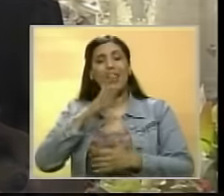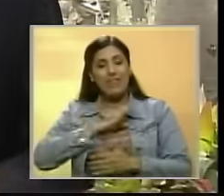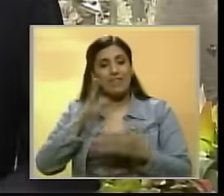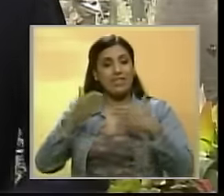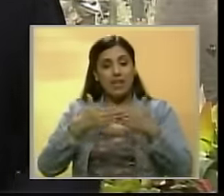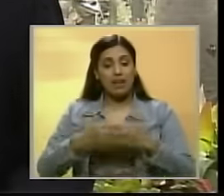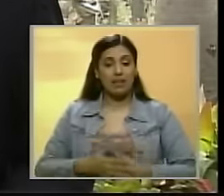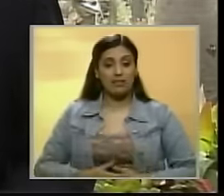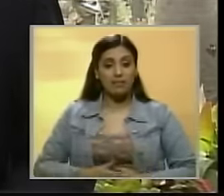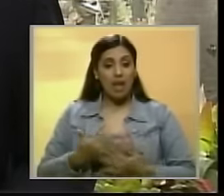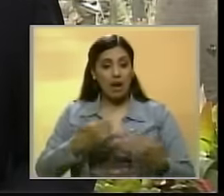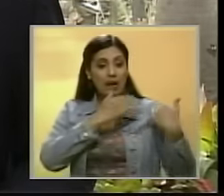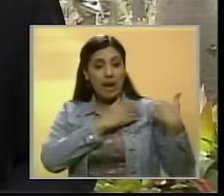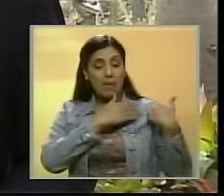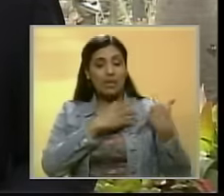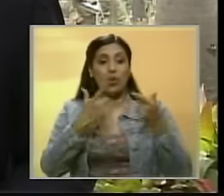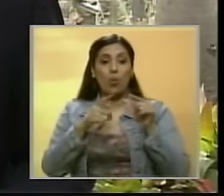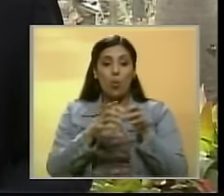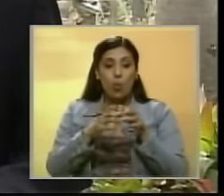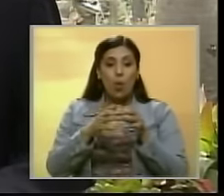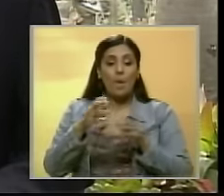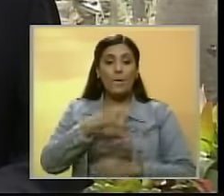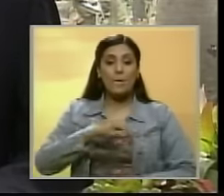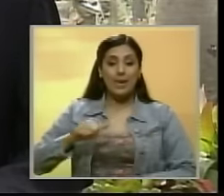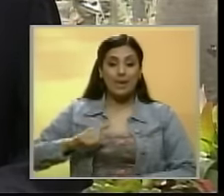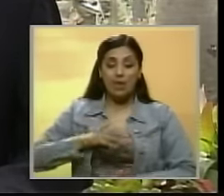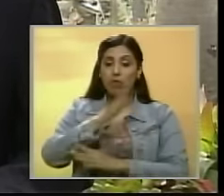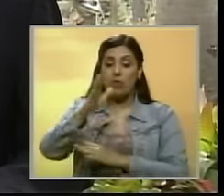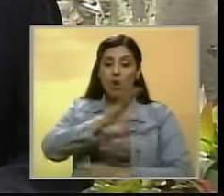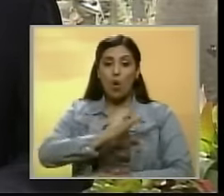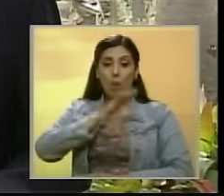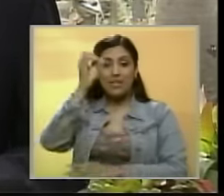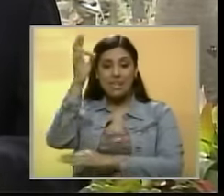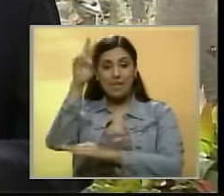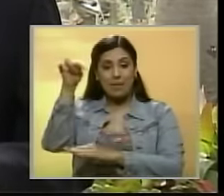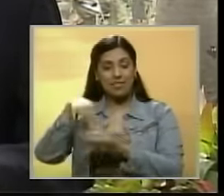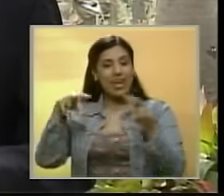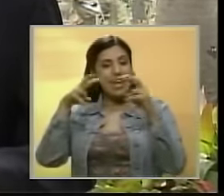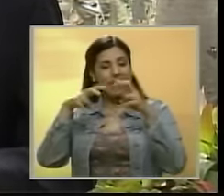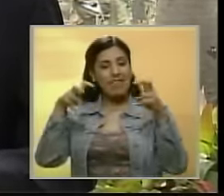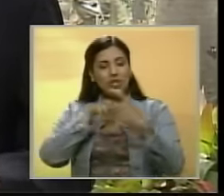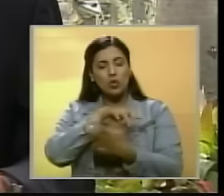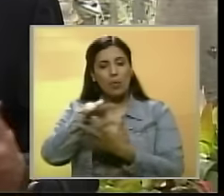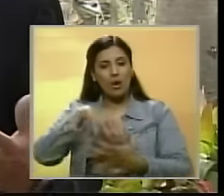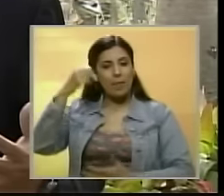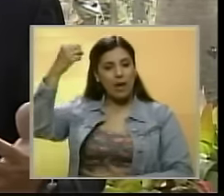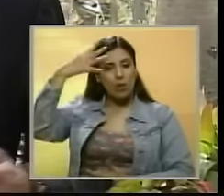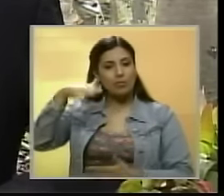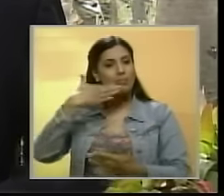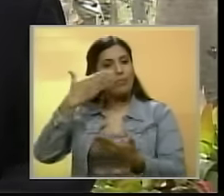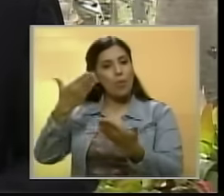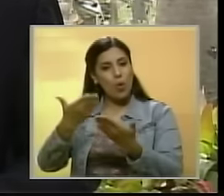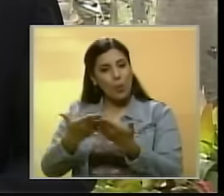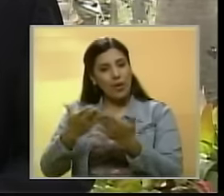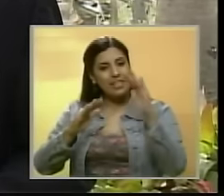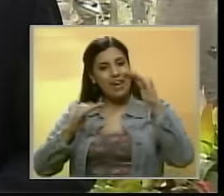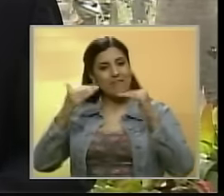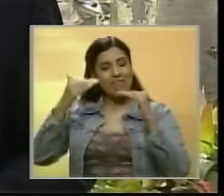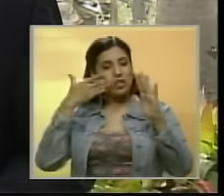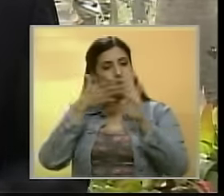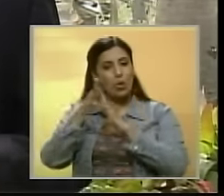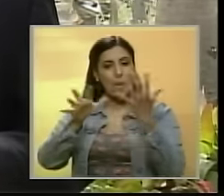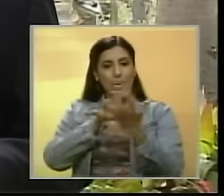cerrar los representantes gremiales del sector privado asistieron a la comisión de la asamblea nacional que Investiga la crisis eléctrica para presentar sus balances